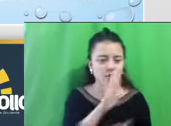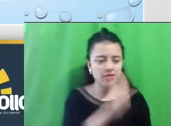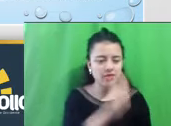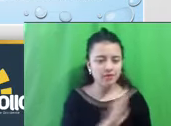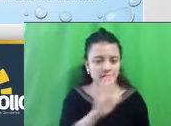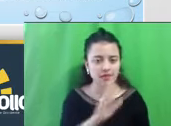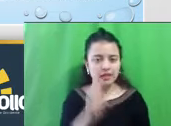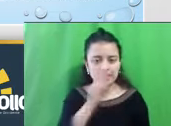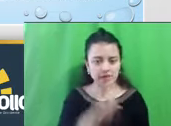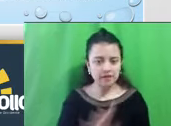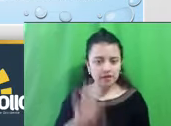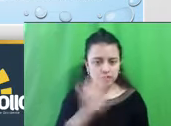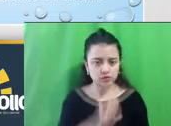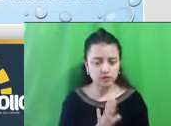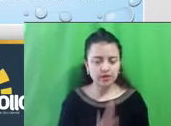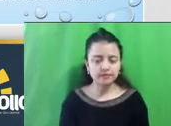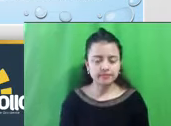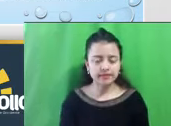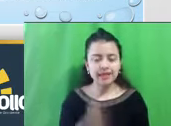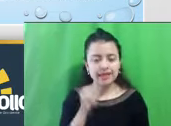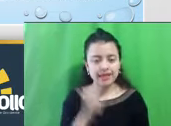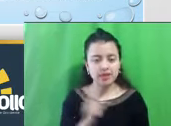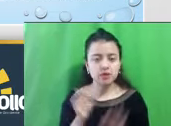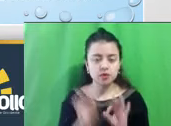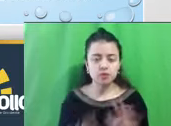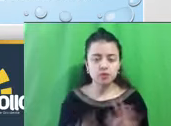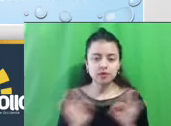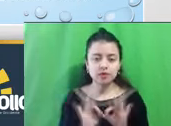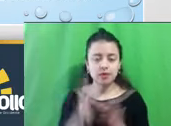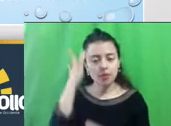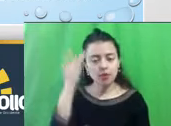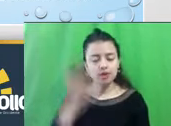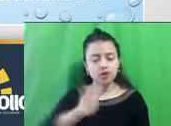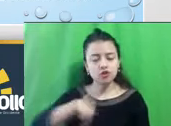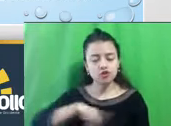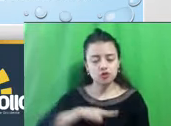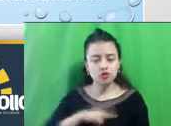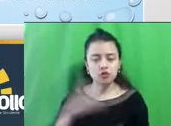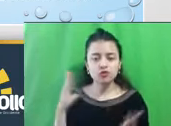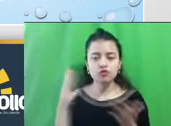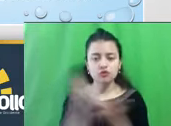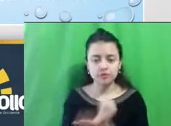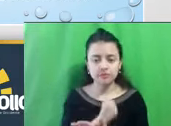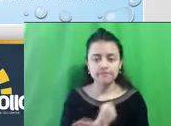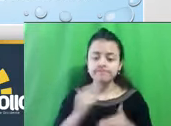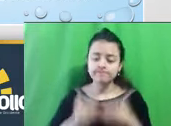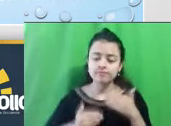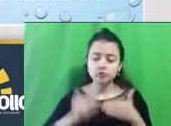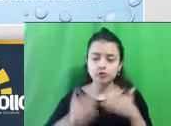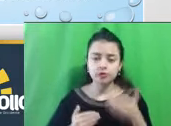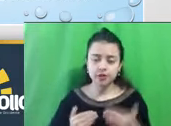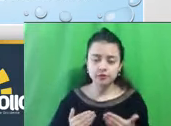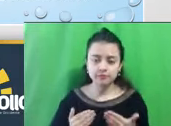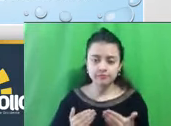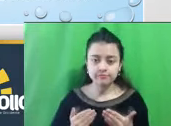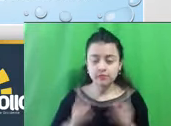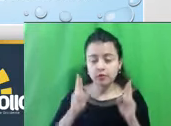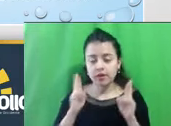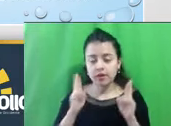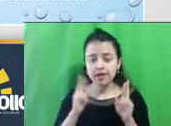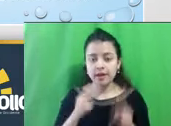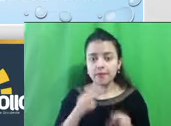nacional. Y creo que hasta el momento hemos logrado ciertos avances y esperamos en los próximos meses